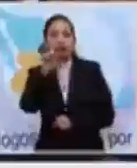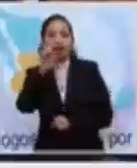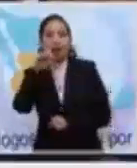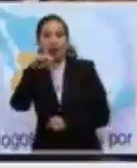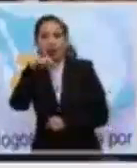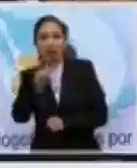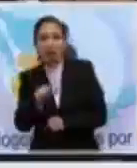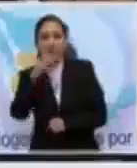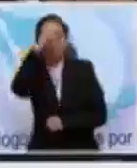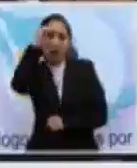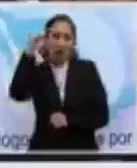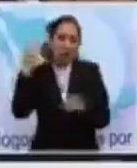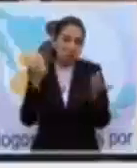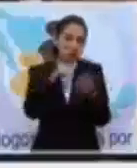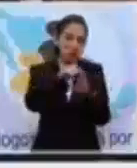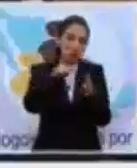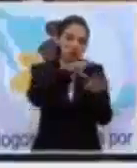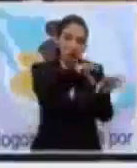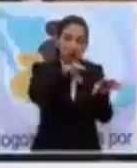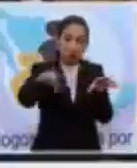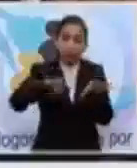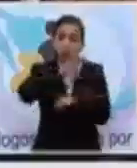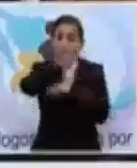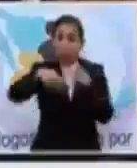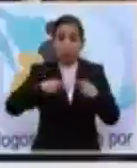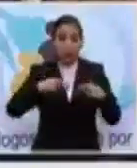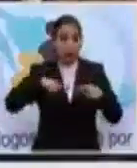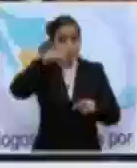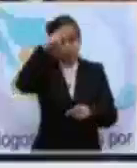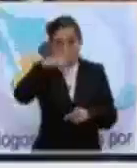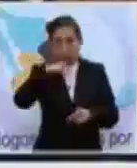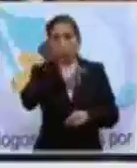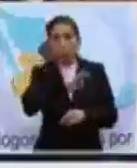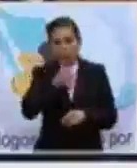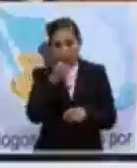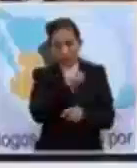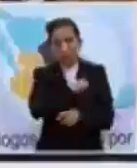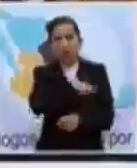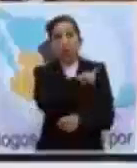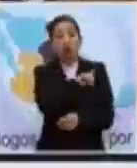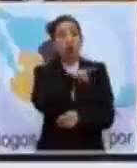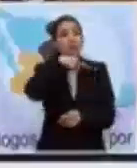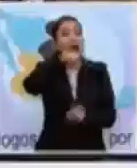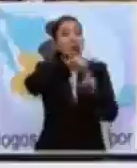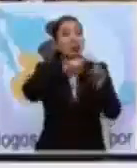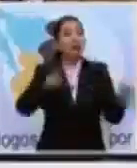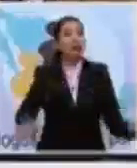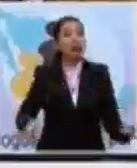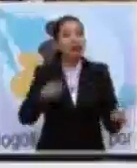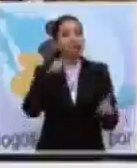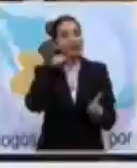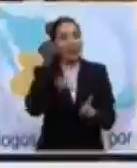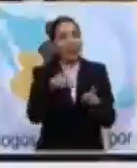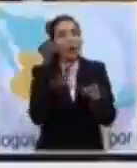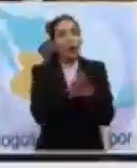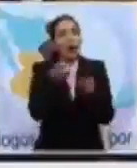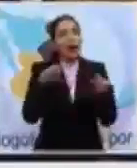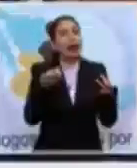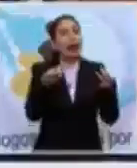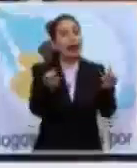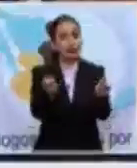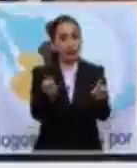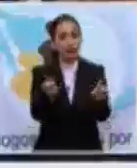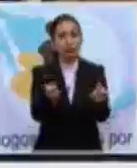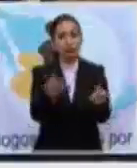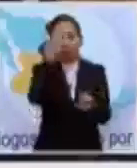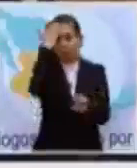Marina. En realidad hoy todos los mexicanos tienen acceso a la salud, la diferencia es el acceso a esa calidad.